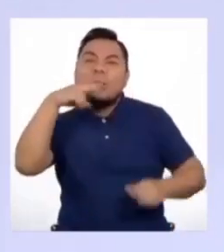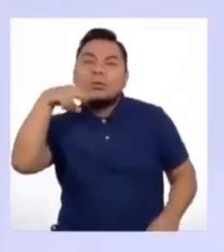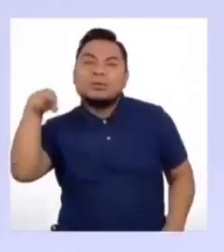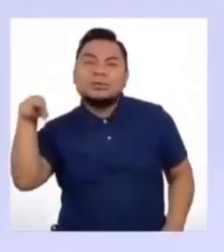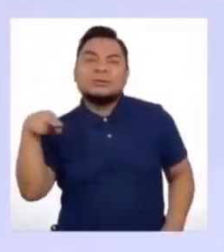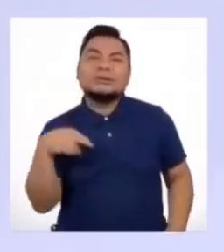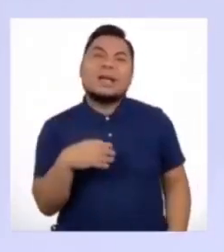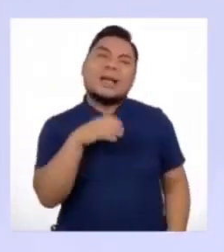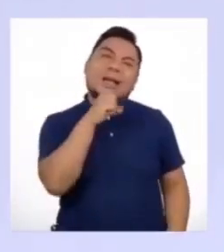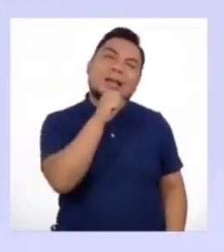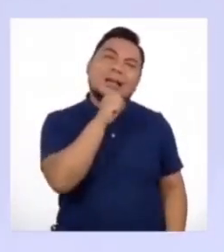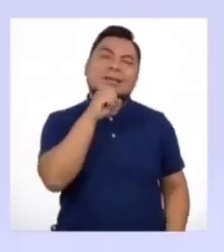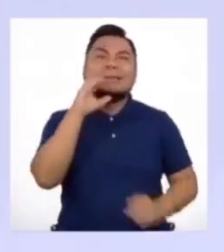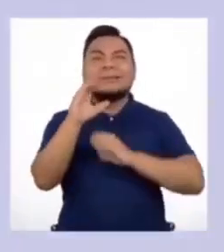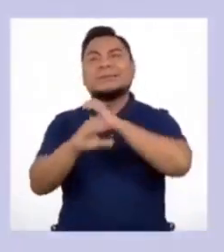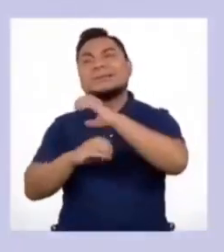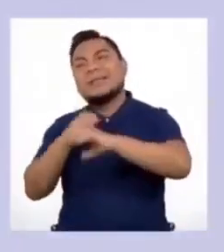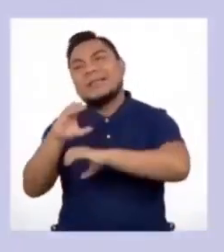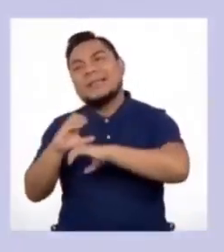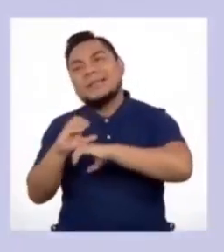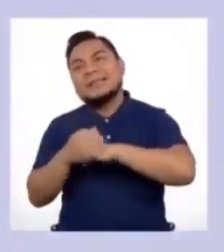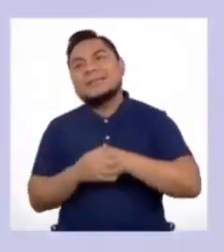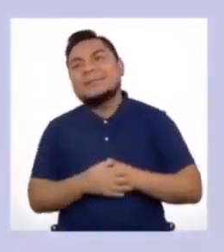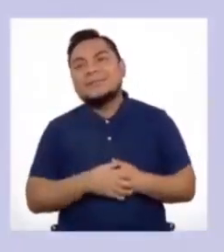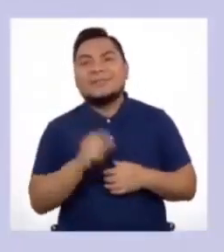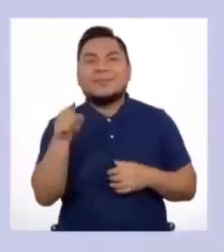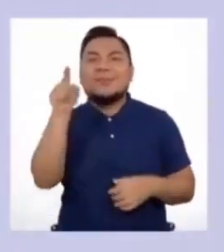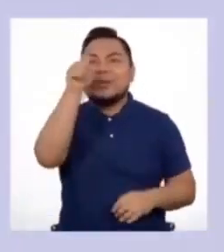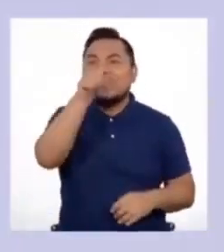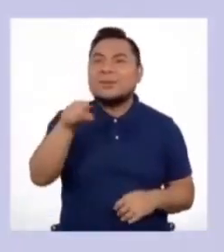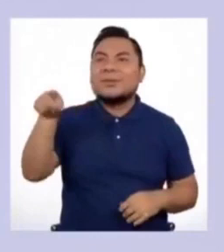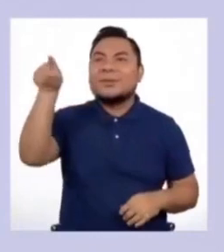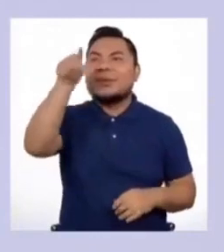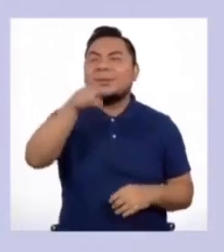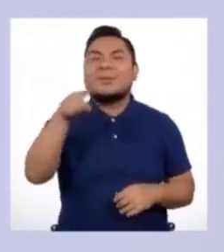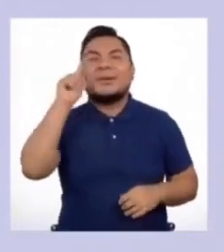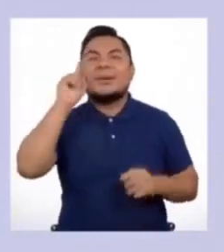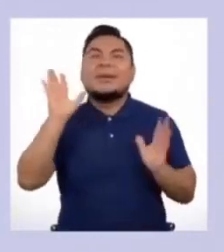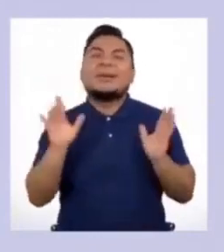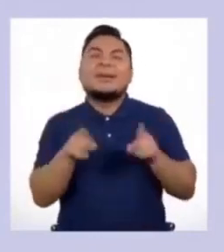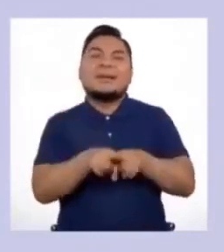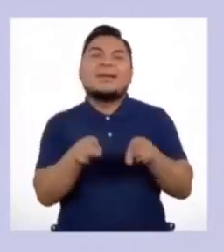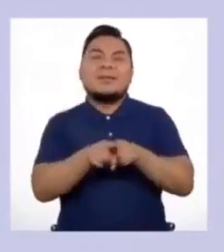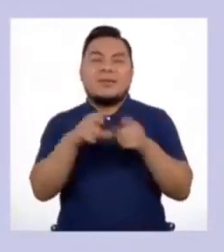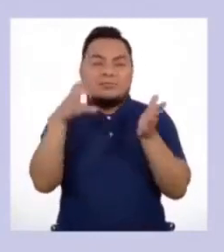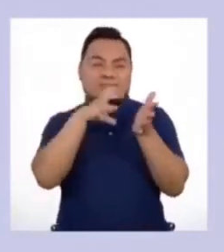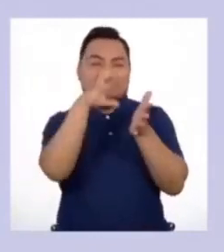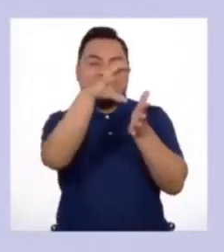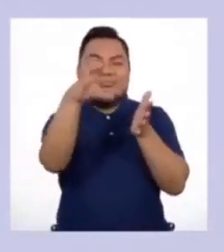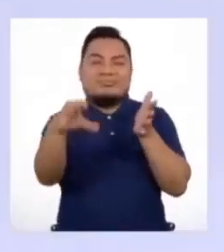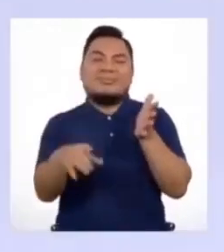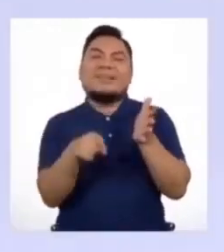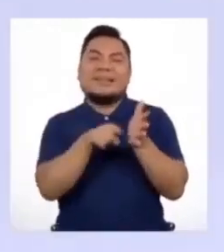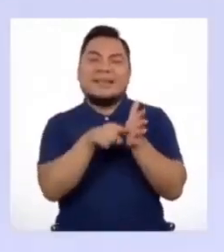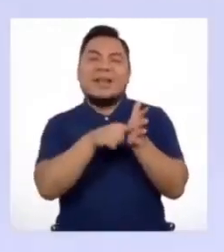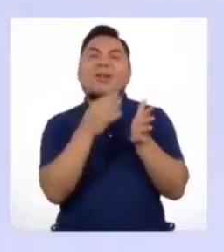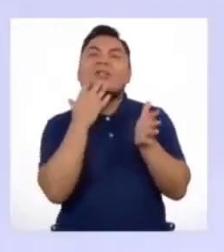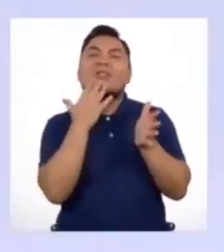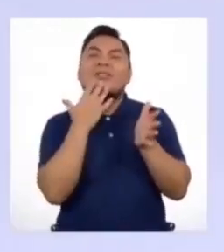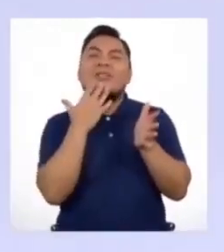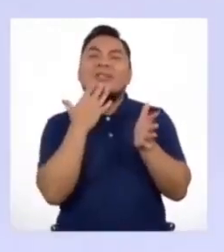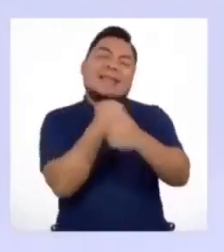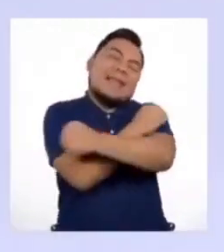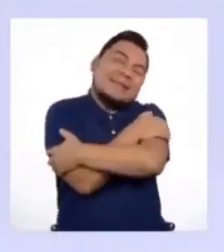rosados, anaranjados, celestes, con formas circulares, como si fuera una gran paleta de azúcar, así, que me